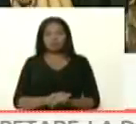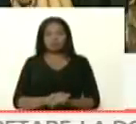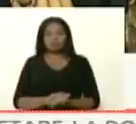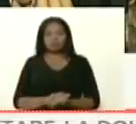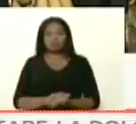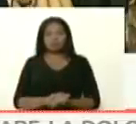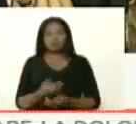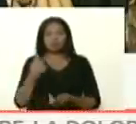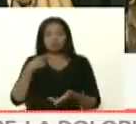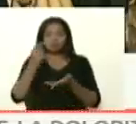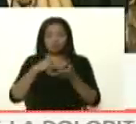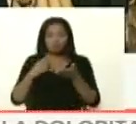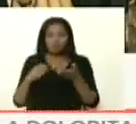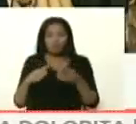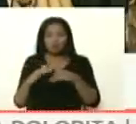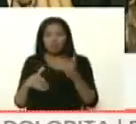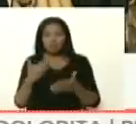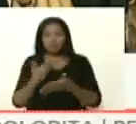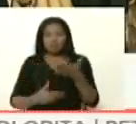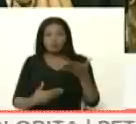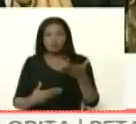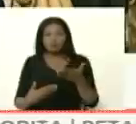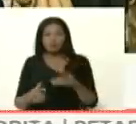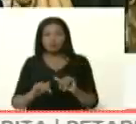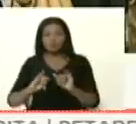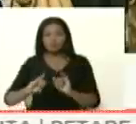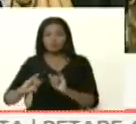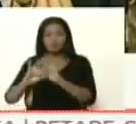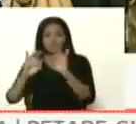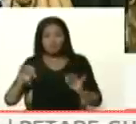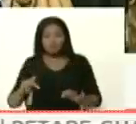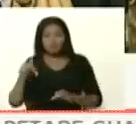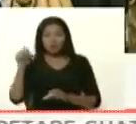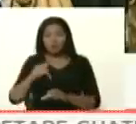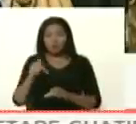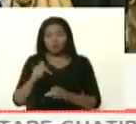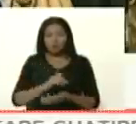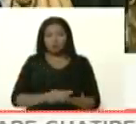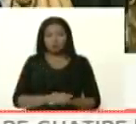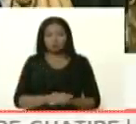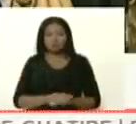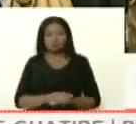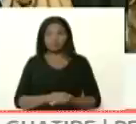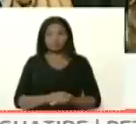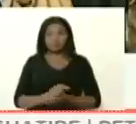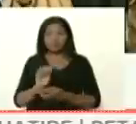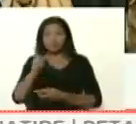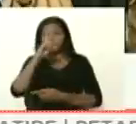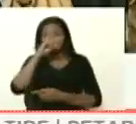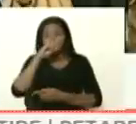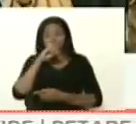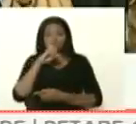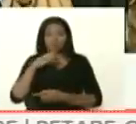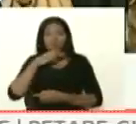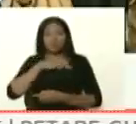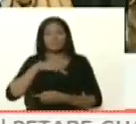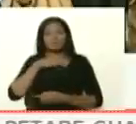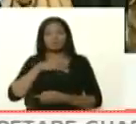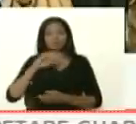procedo a firmar el decreto por el cual hoy, primer año de la gran